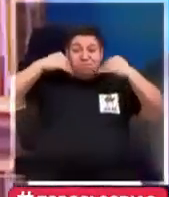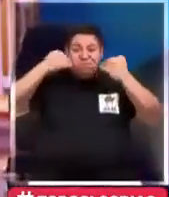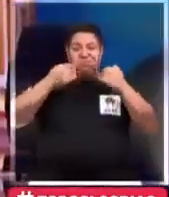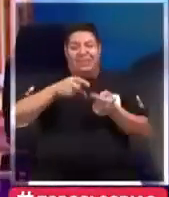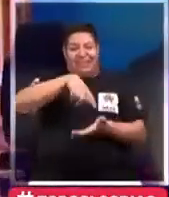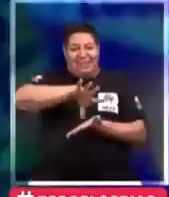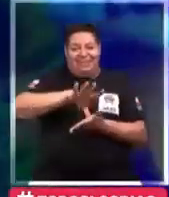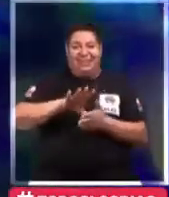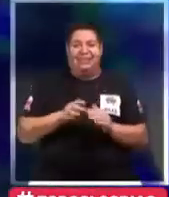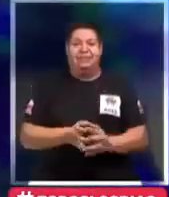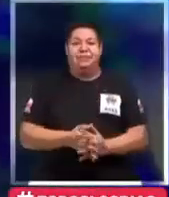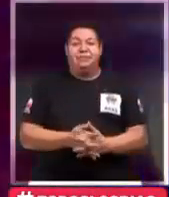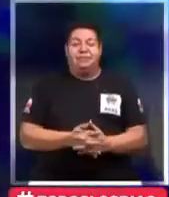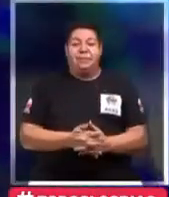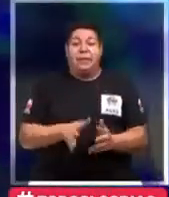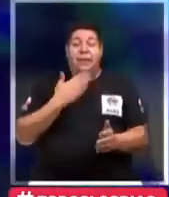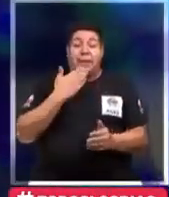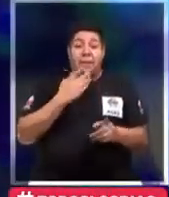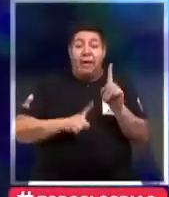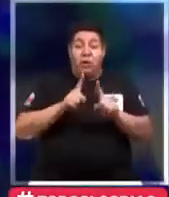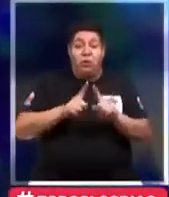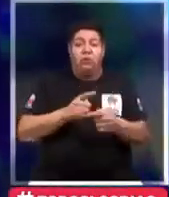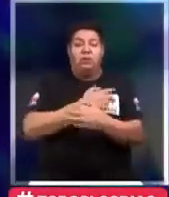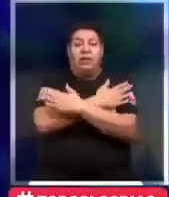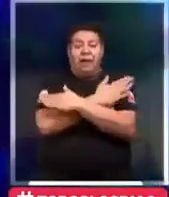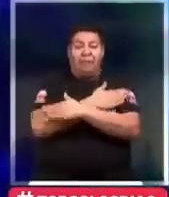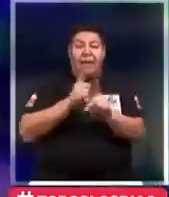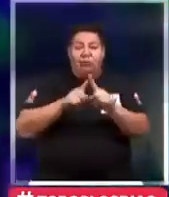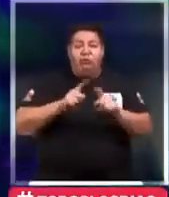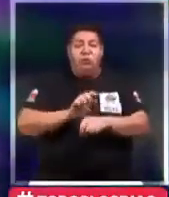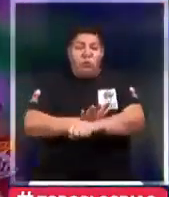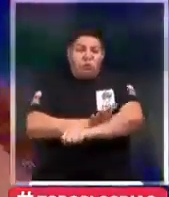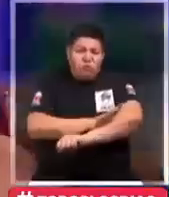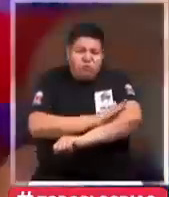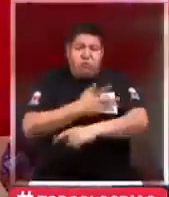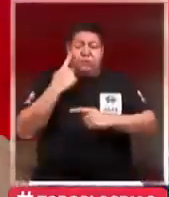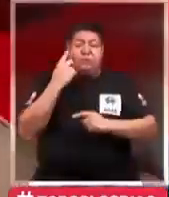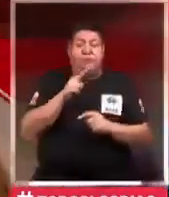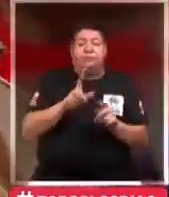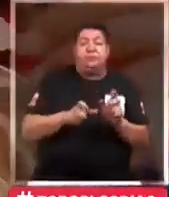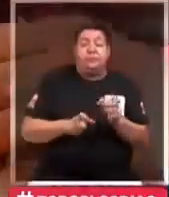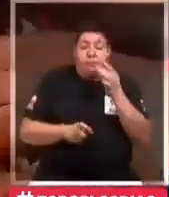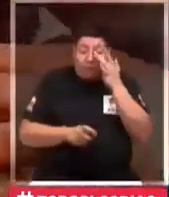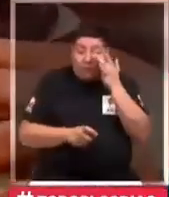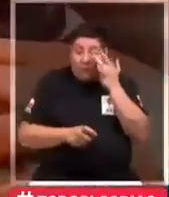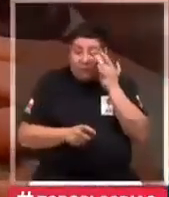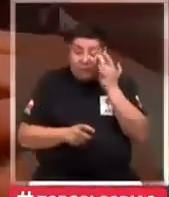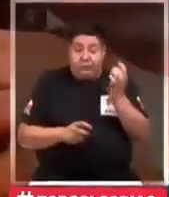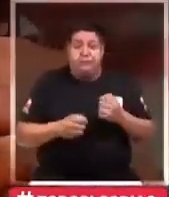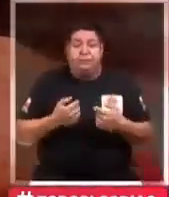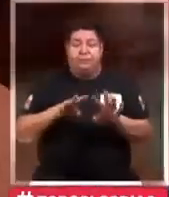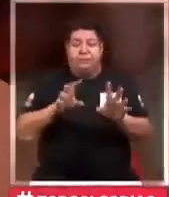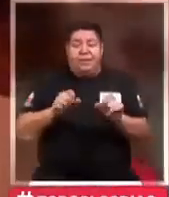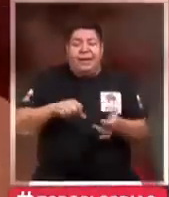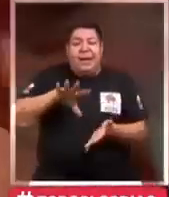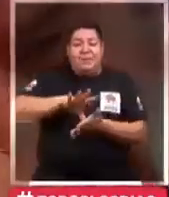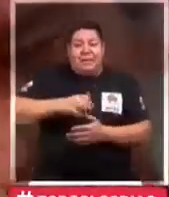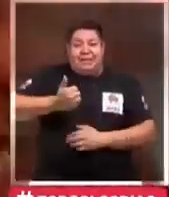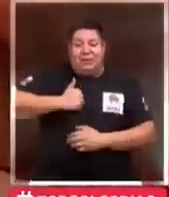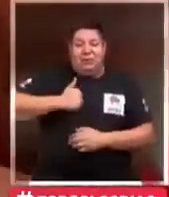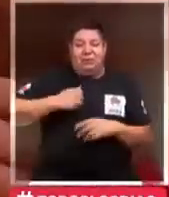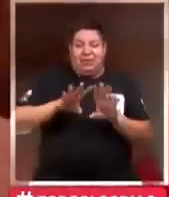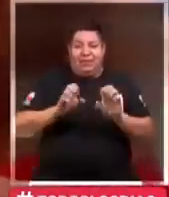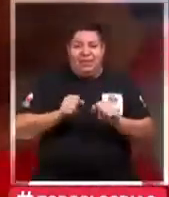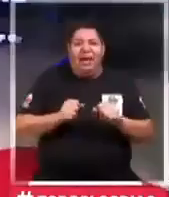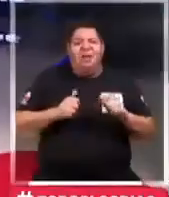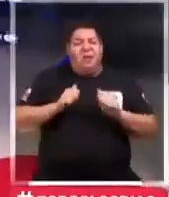país. Queremos ver abrazos, queremos ver emoción. Queremos decirle a nuestro país que fuimos capaces nuevamente de